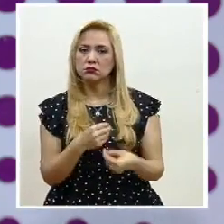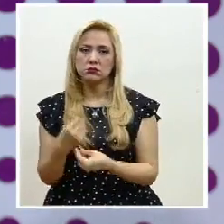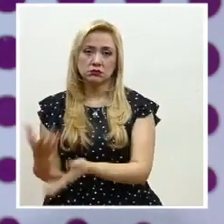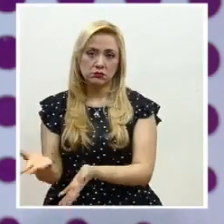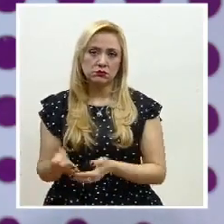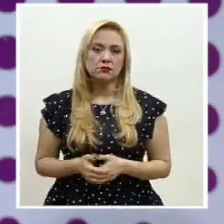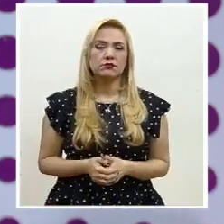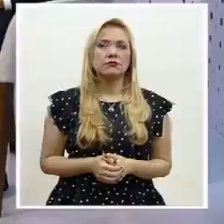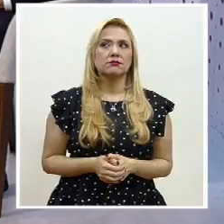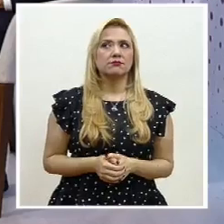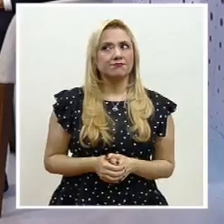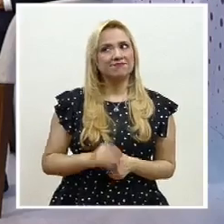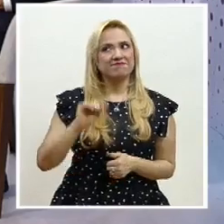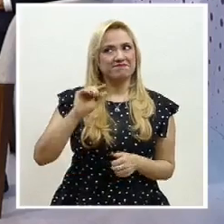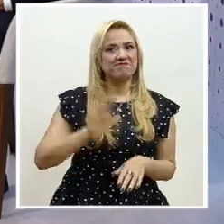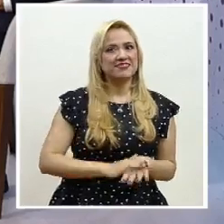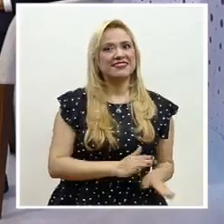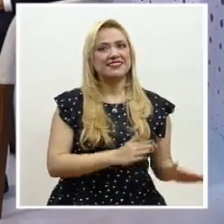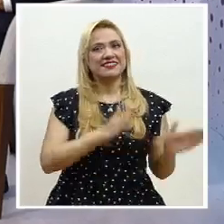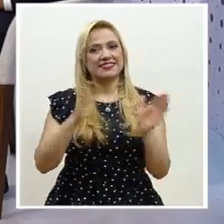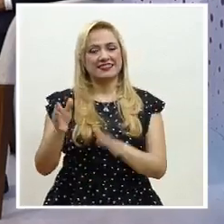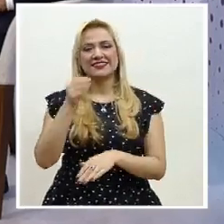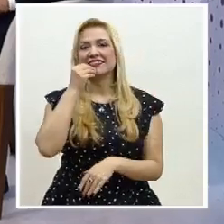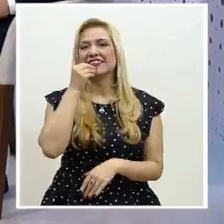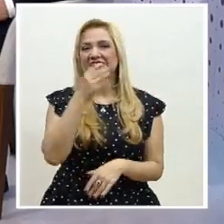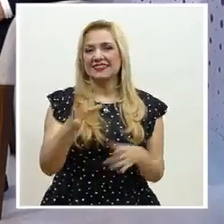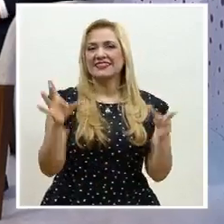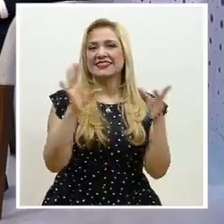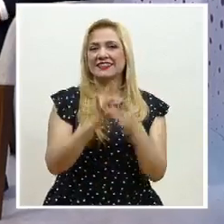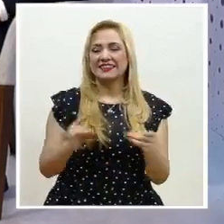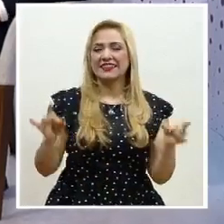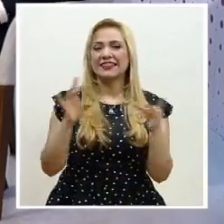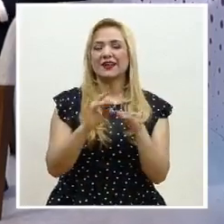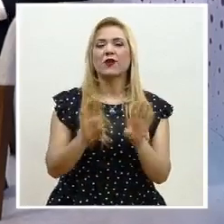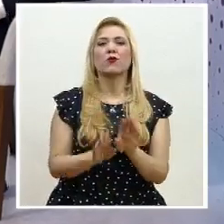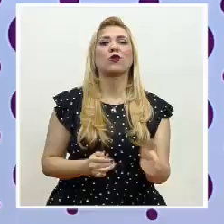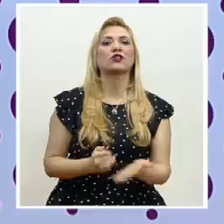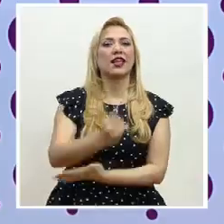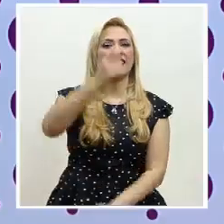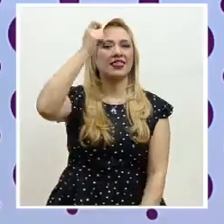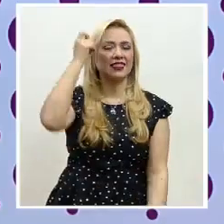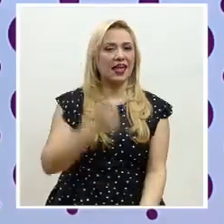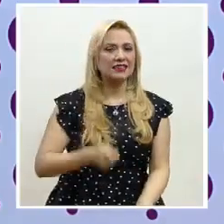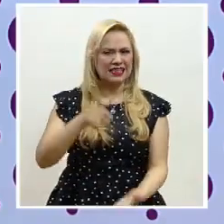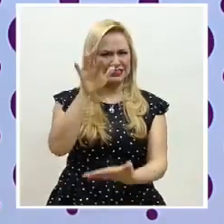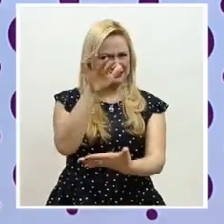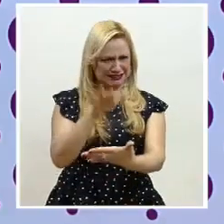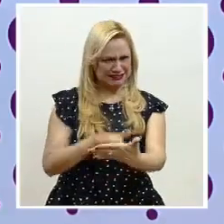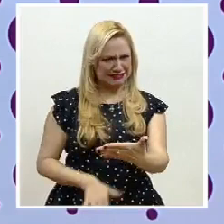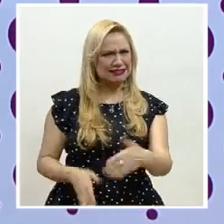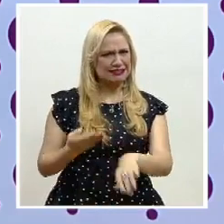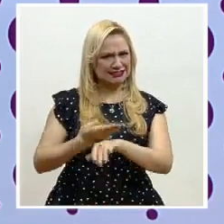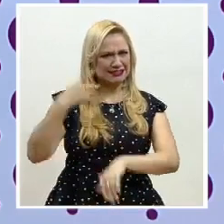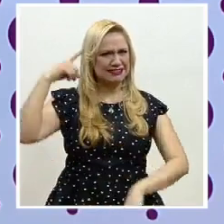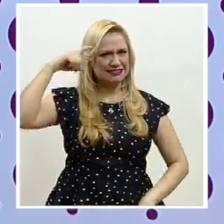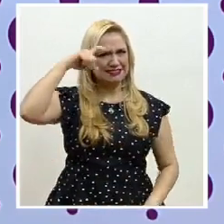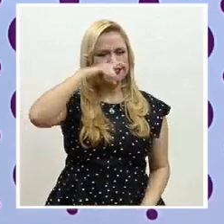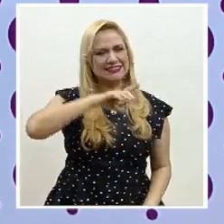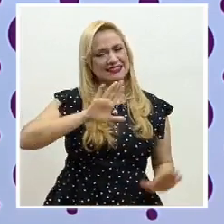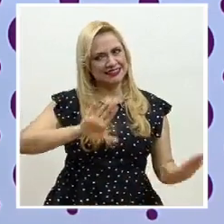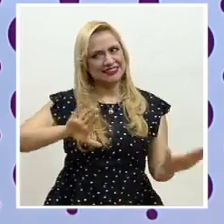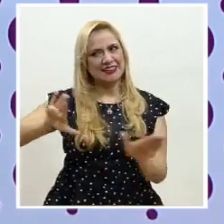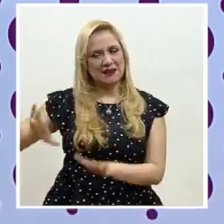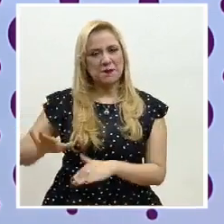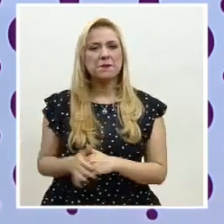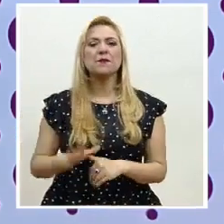tema me gustaría volver más adelante, creo que es un gran tema, el tema del lenguaje de las sentencias, que además está en discusión todo el tiempo. Juan Jaime,